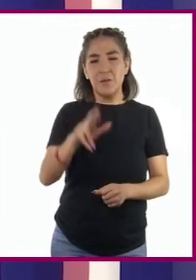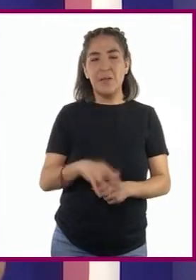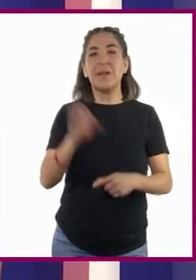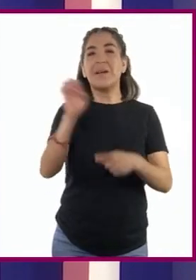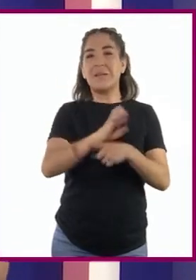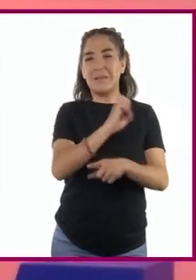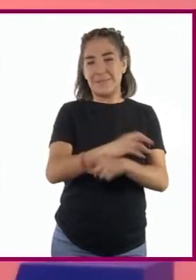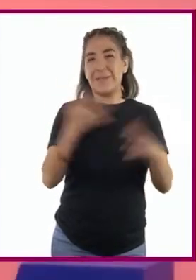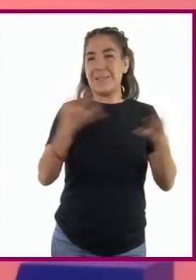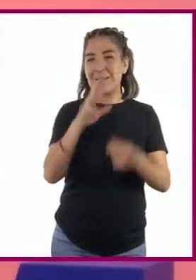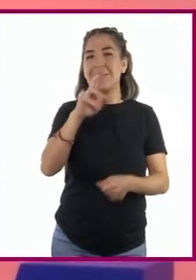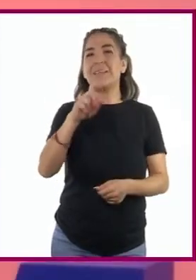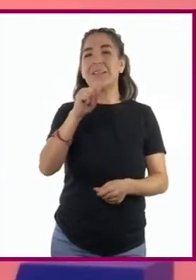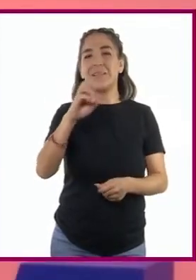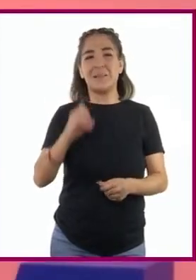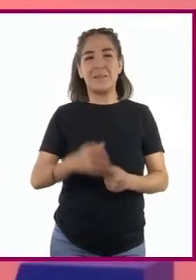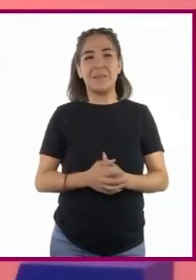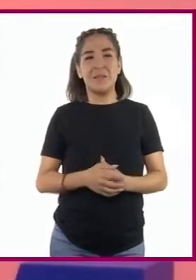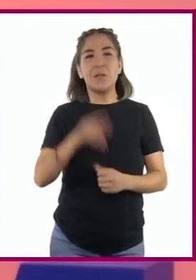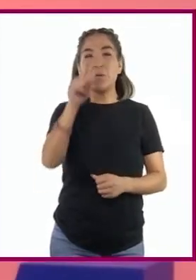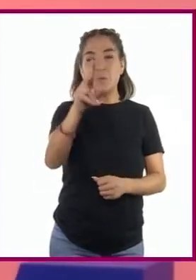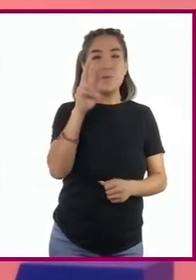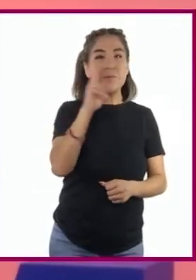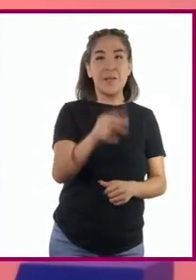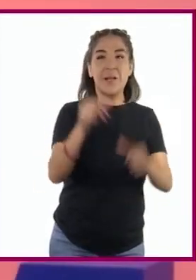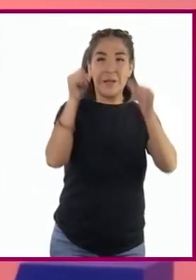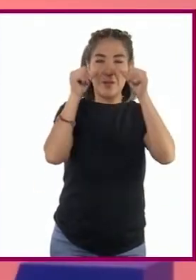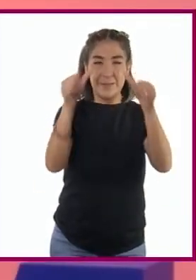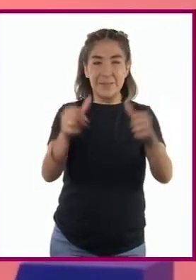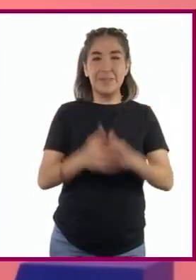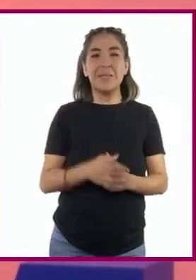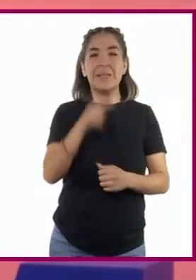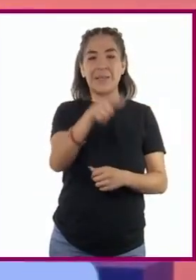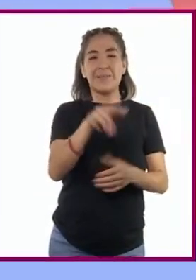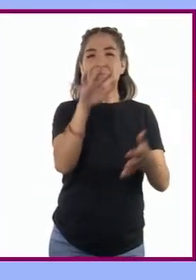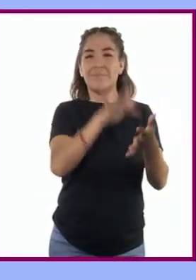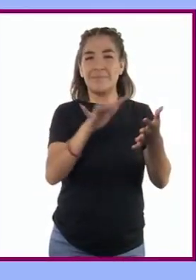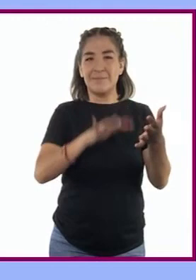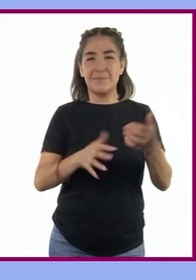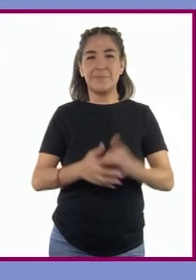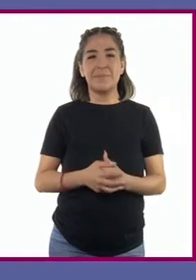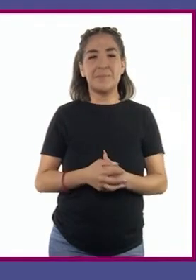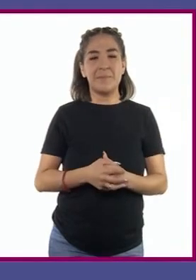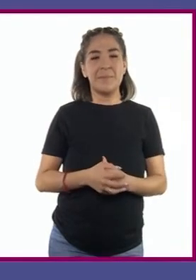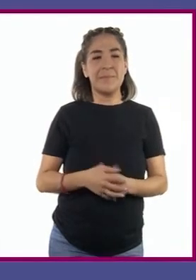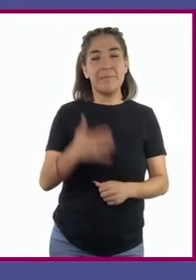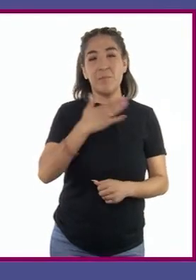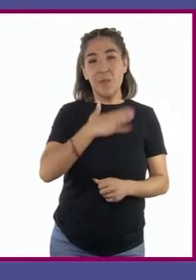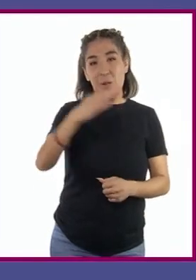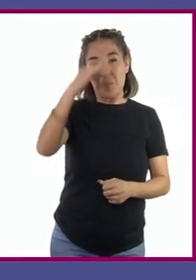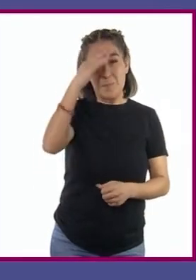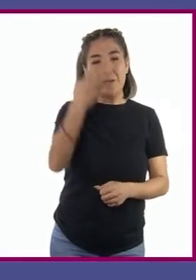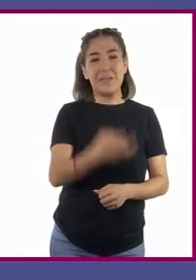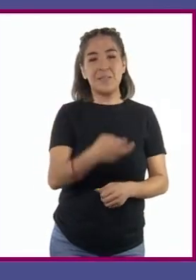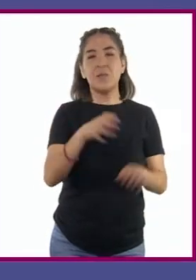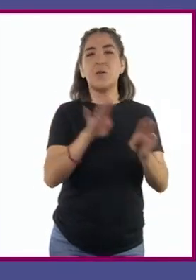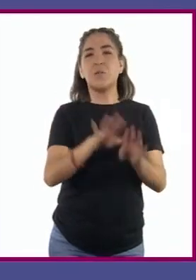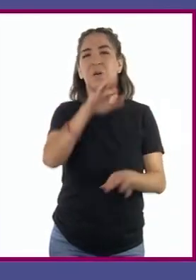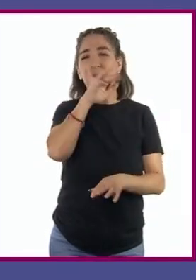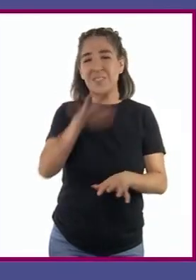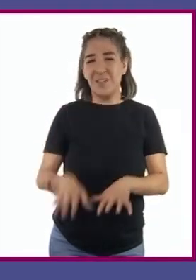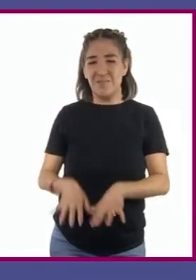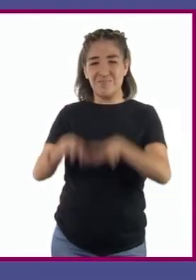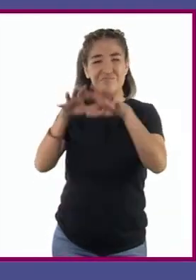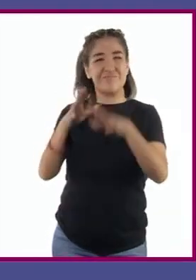¡que venga el reto! Observen con mucha atención el siguiente texto. Yo pienso que la generación de basura y su